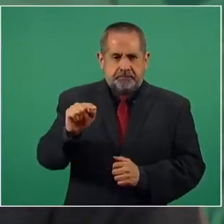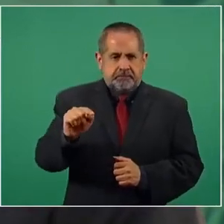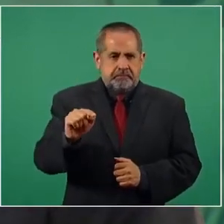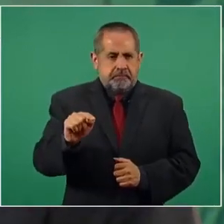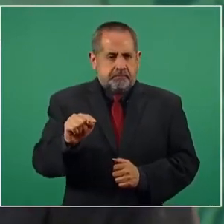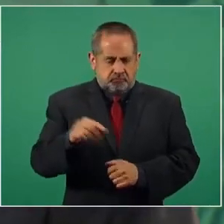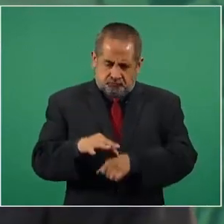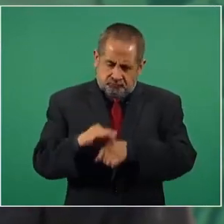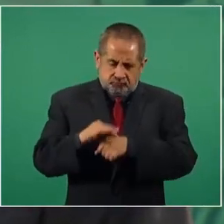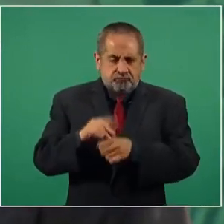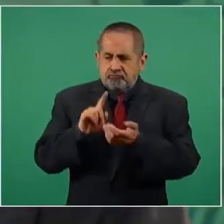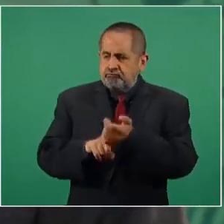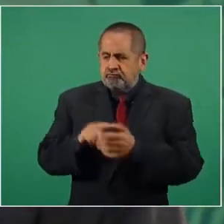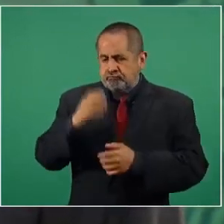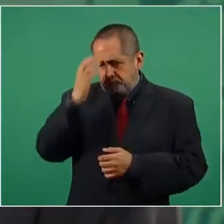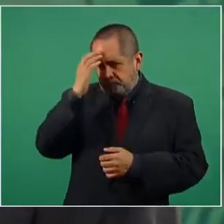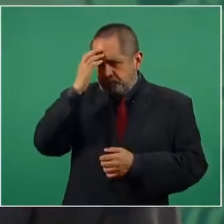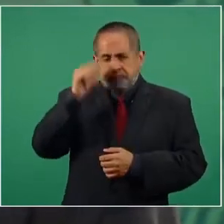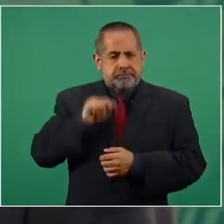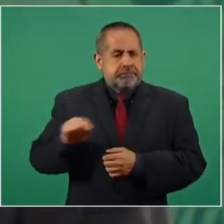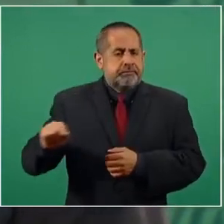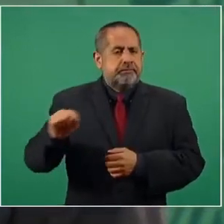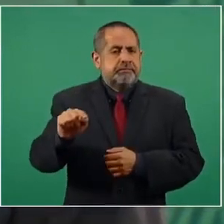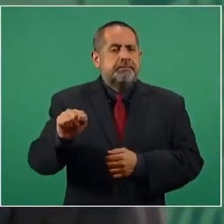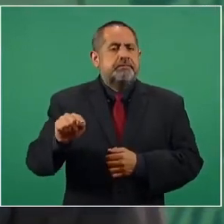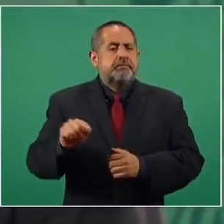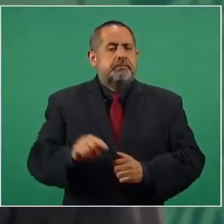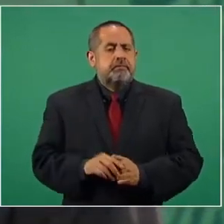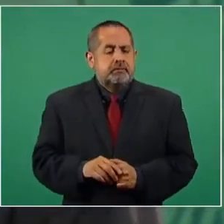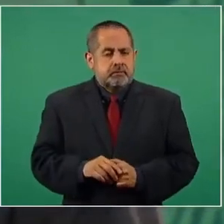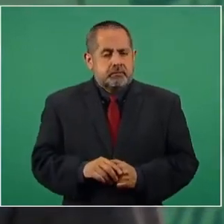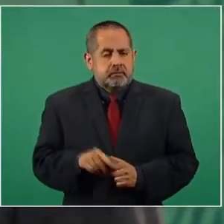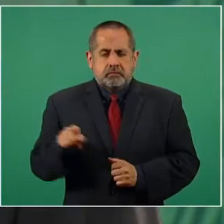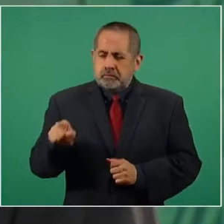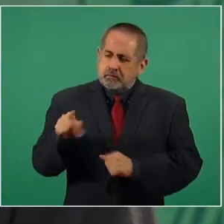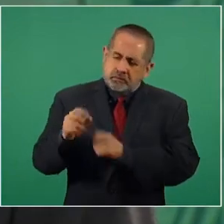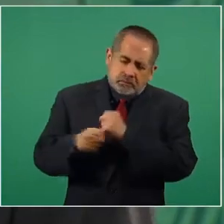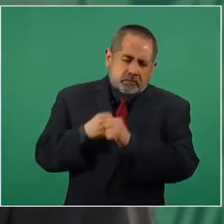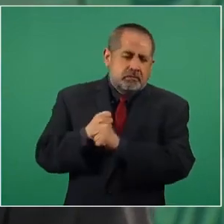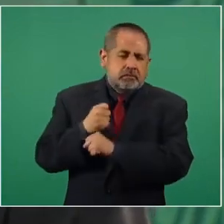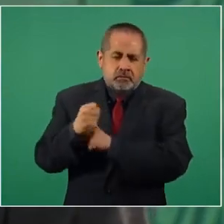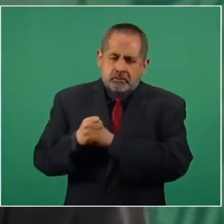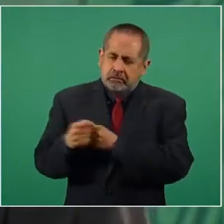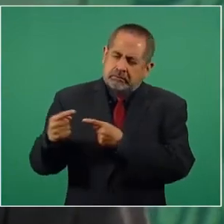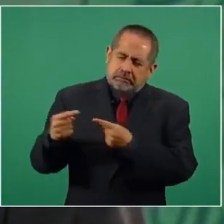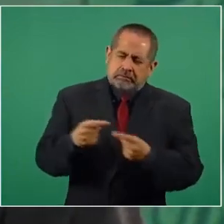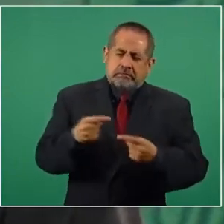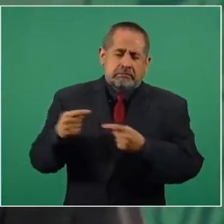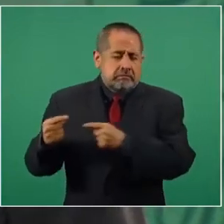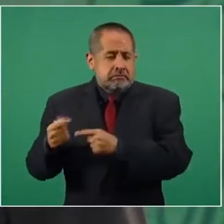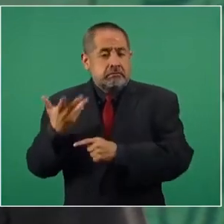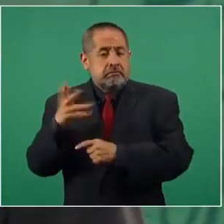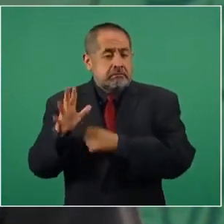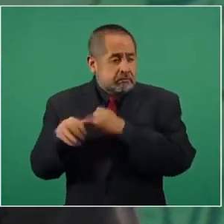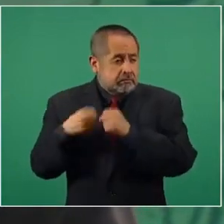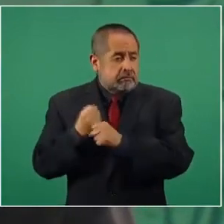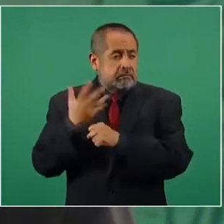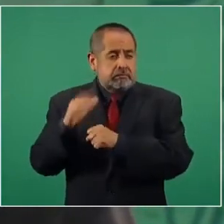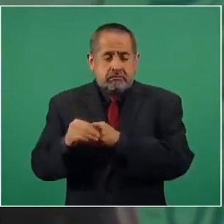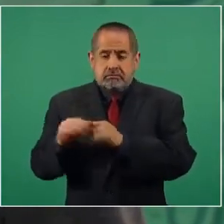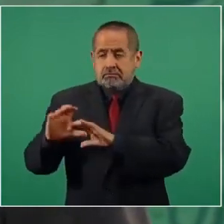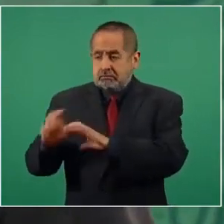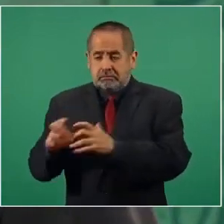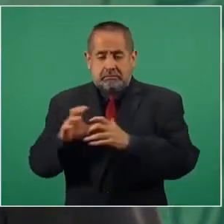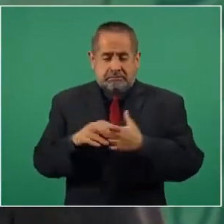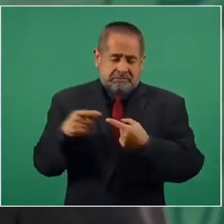de experiencias donde después de muchos años, décadas de enfrentamiento entre comunidades,